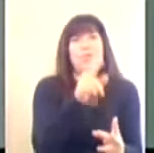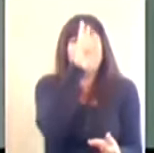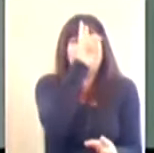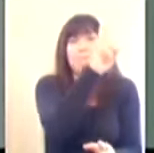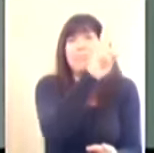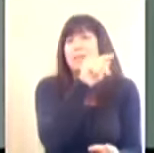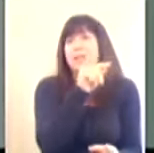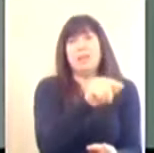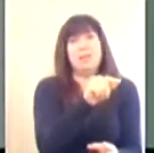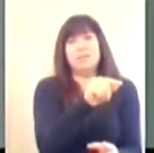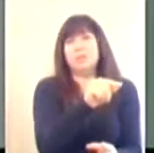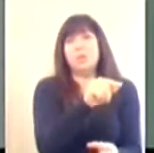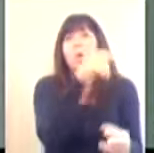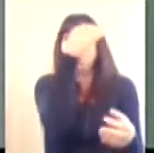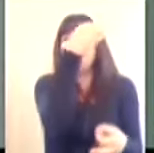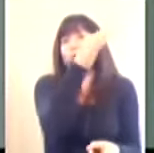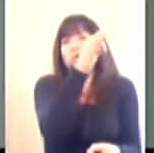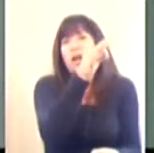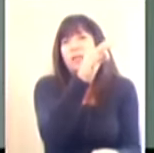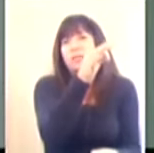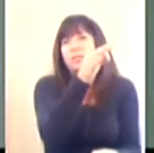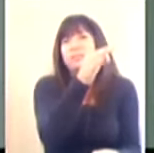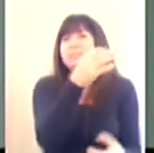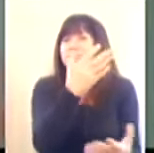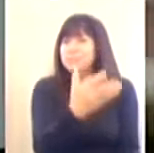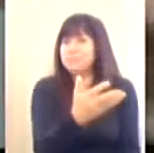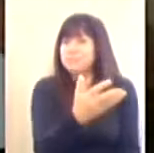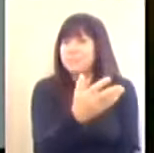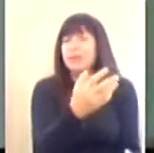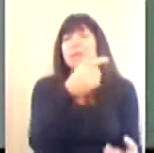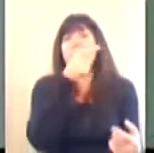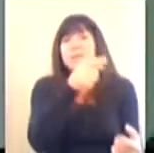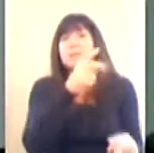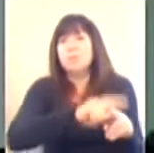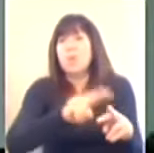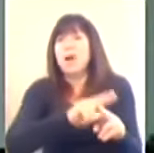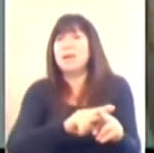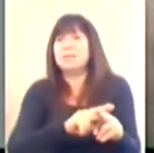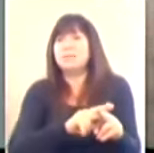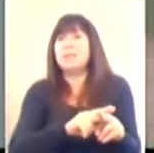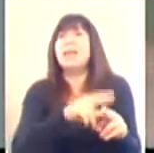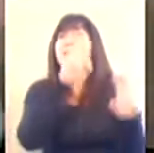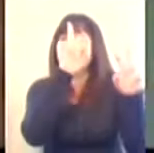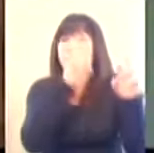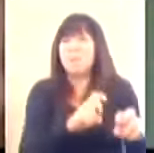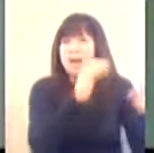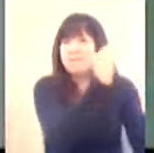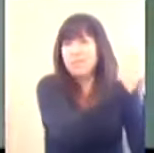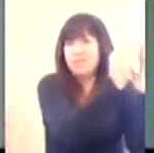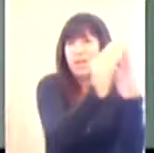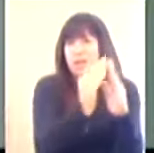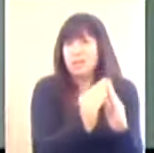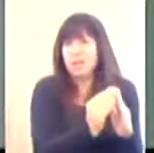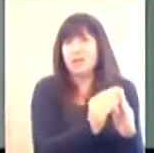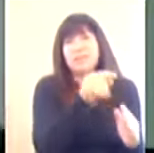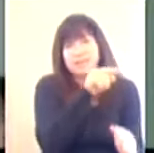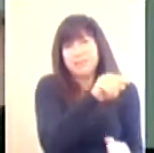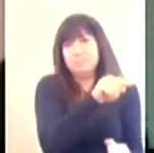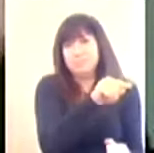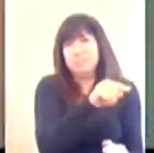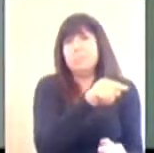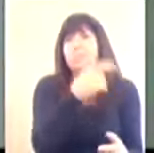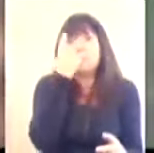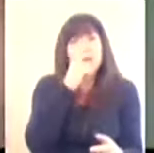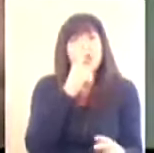servicio. Y eso es lo que ha generado que en el plano de la vivienda se dan estos escenarios, pero existen otros planos en donde el